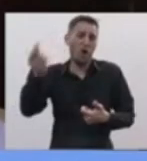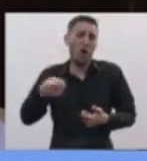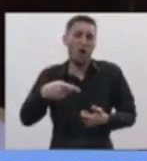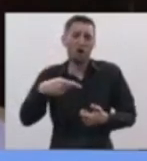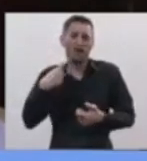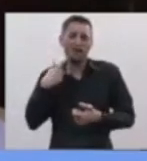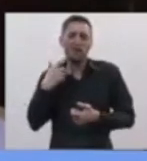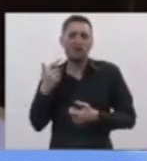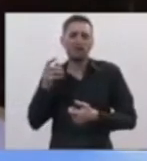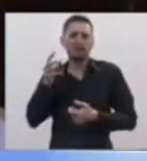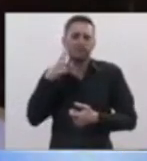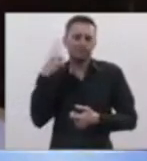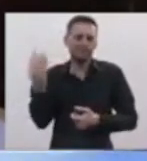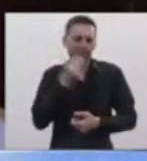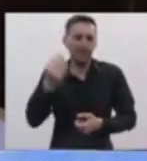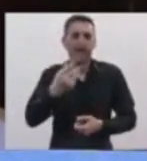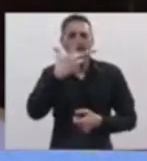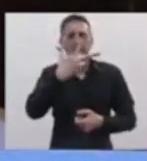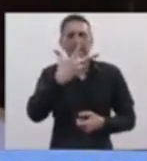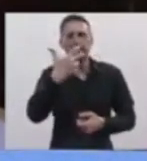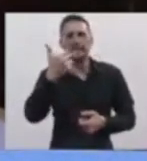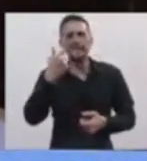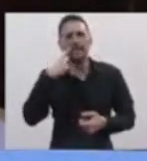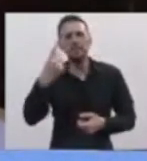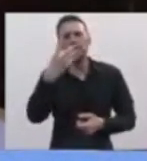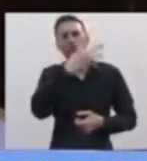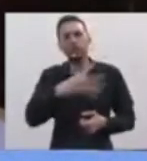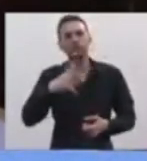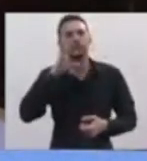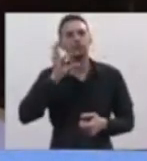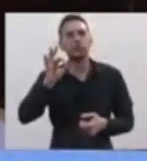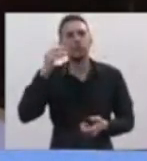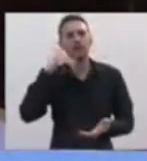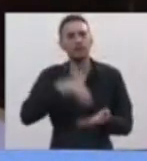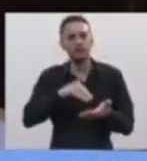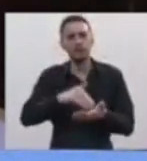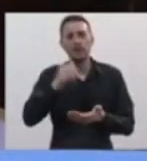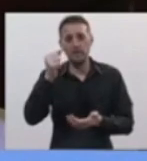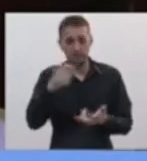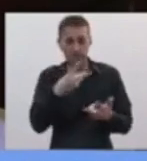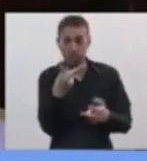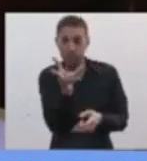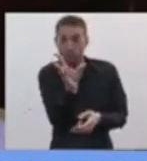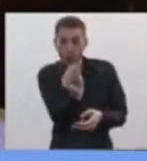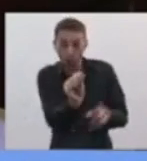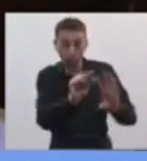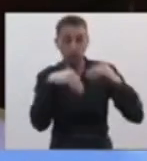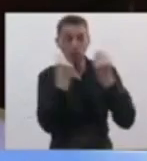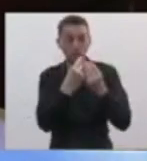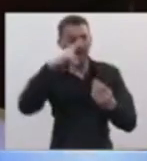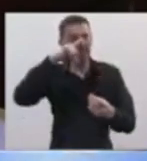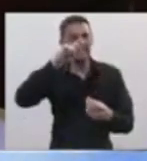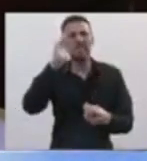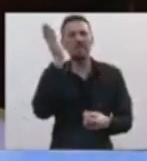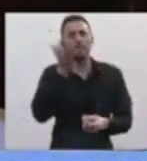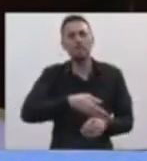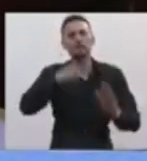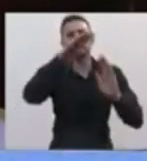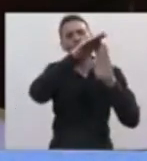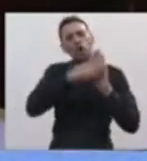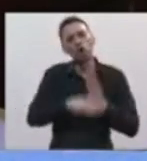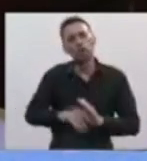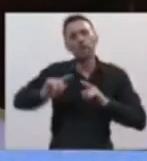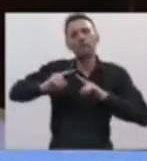financiero 36 mil 645 millones de pesos las dos cosas en conjunto son el 70 por ciento de los programas de